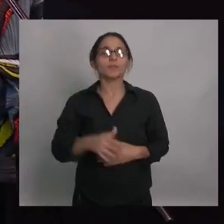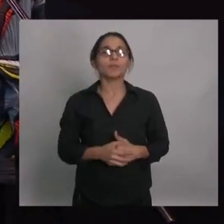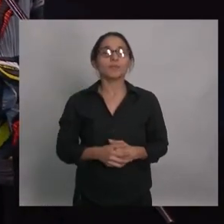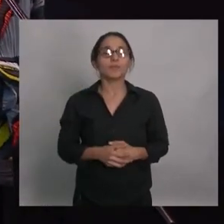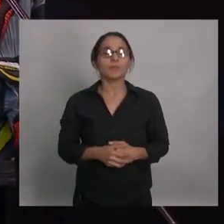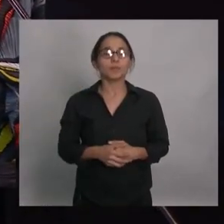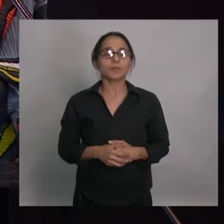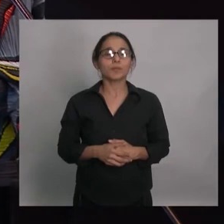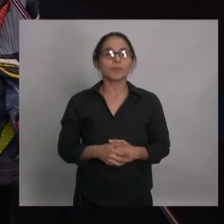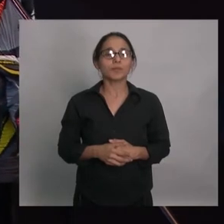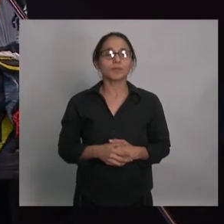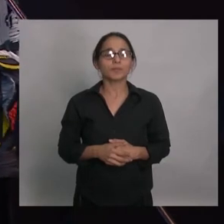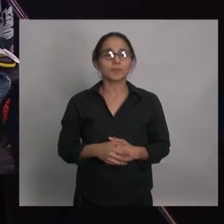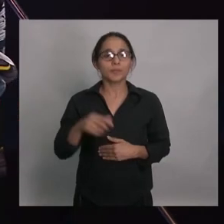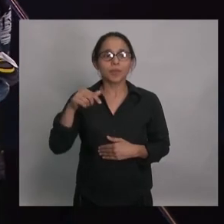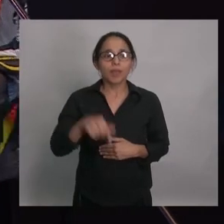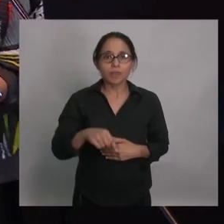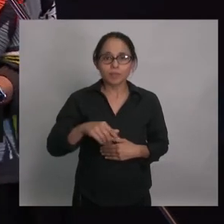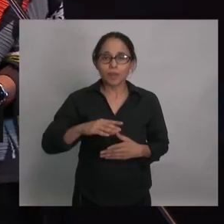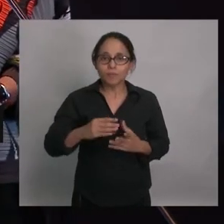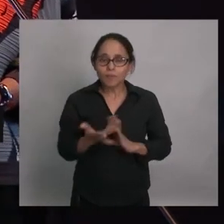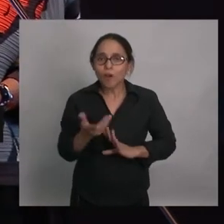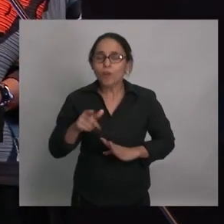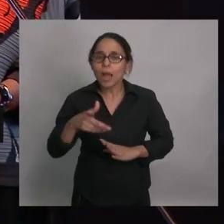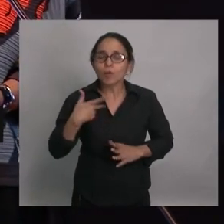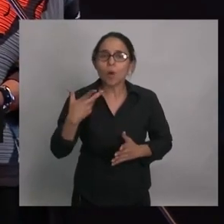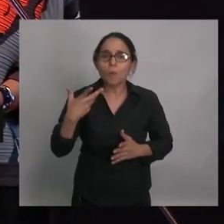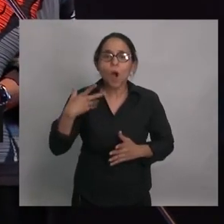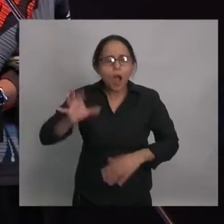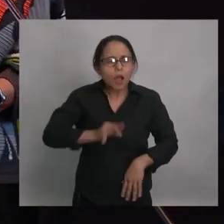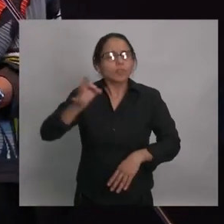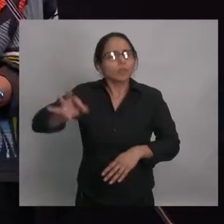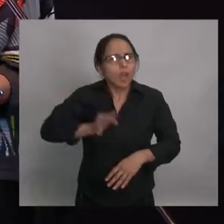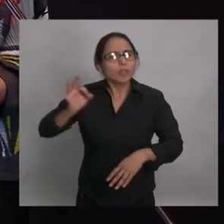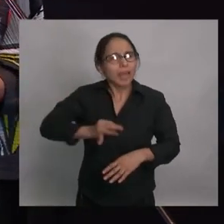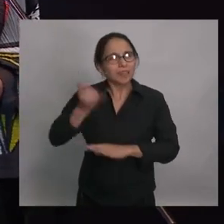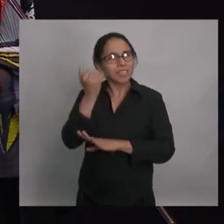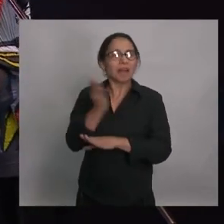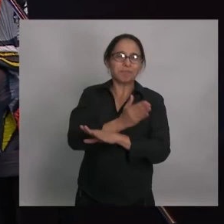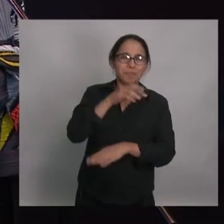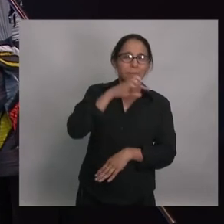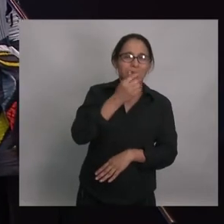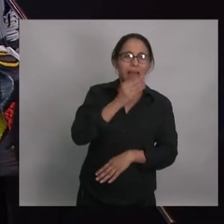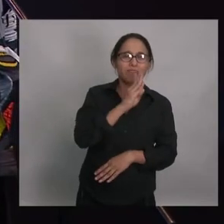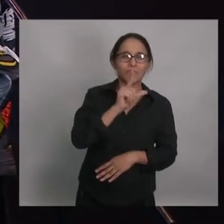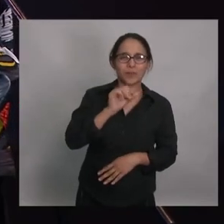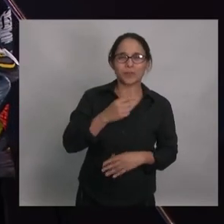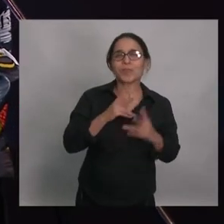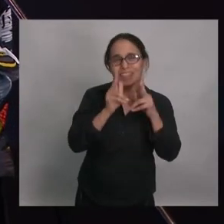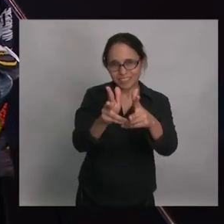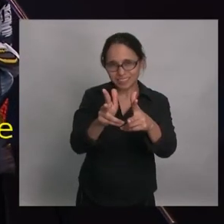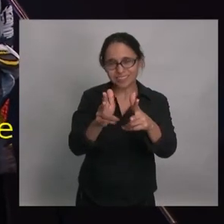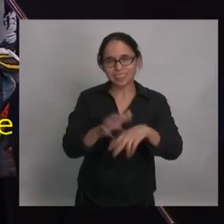de que usted es un viaje que lleva muchas décadas juntos unesco y